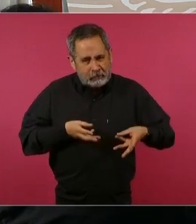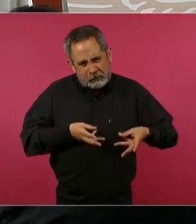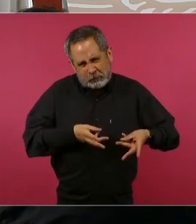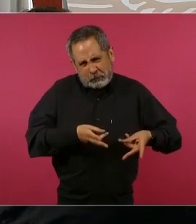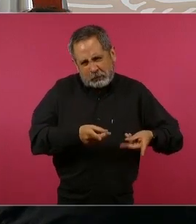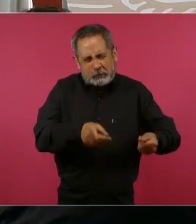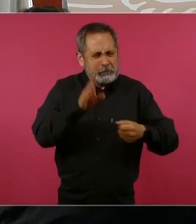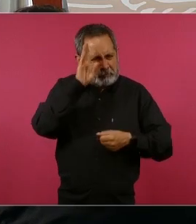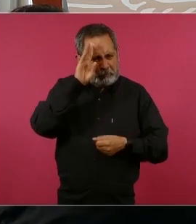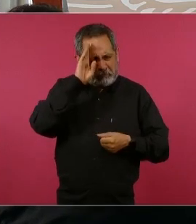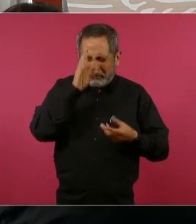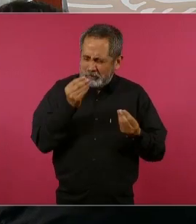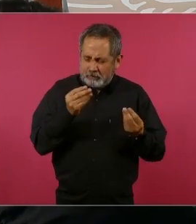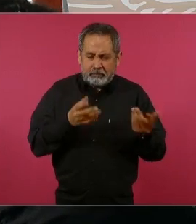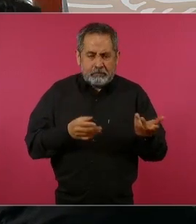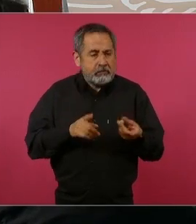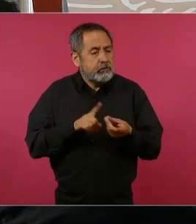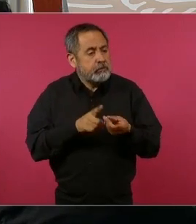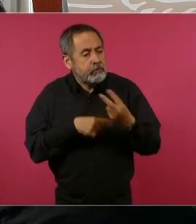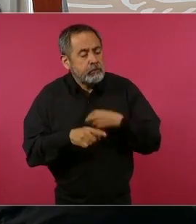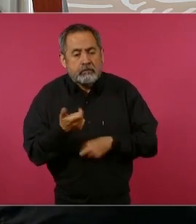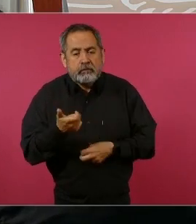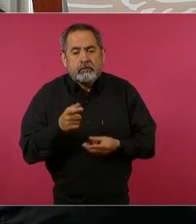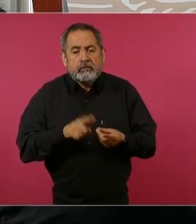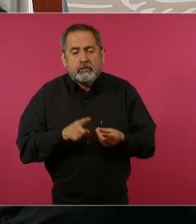gastaron y de dónde salió,